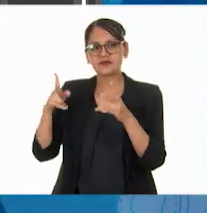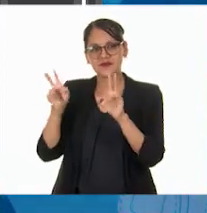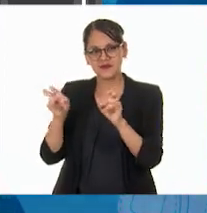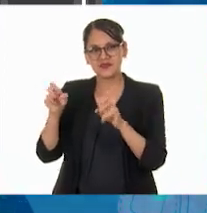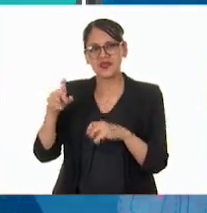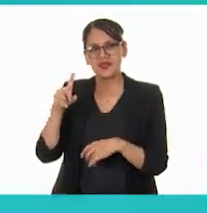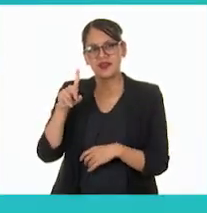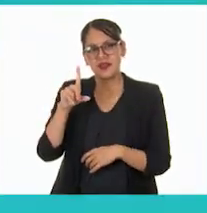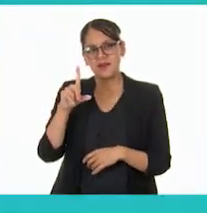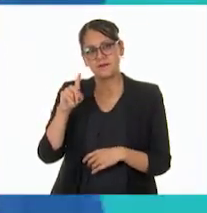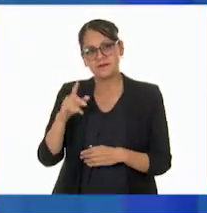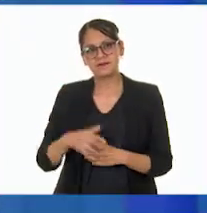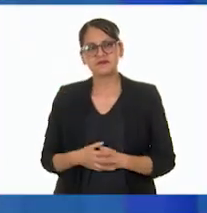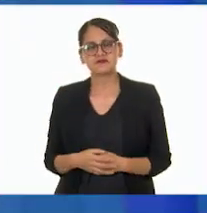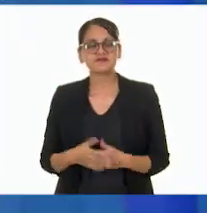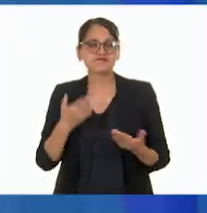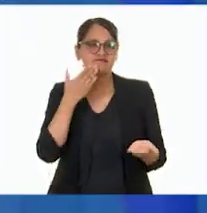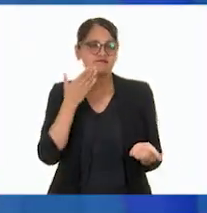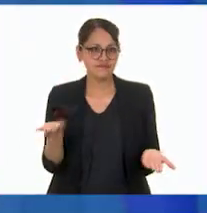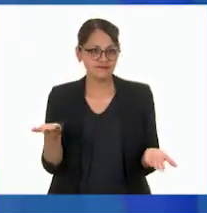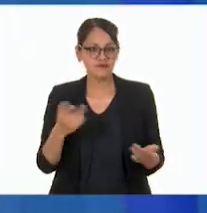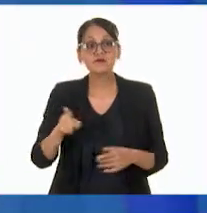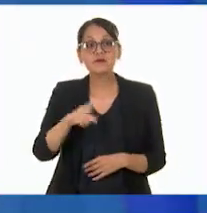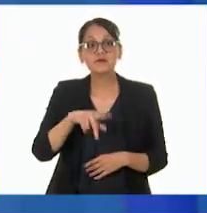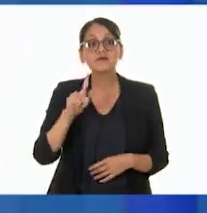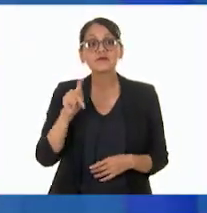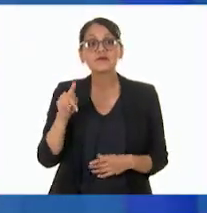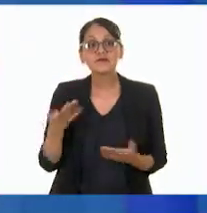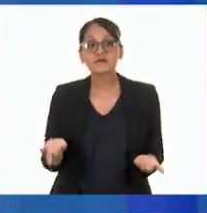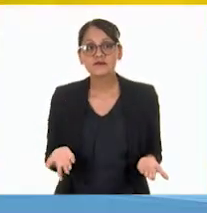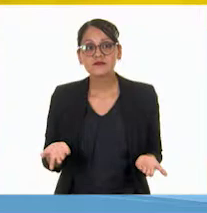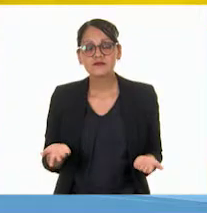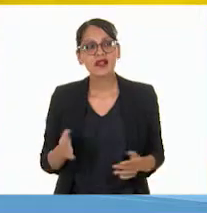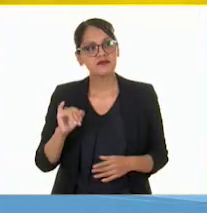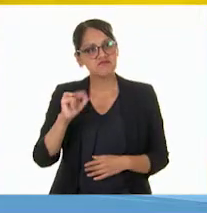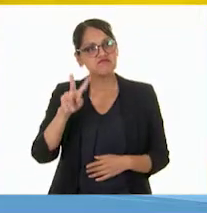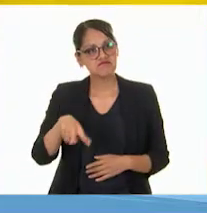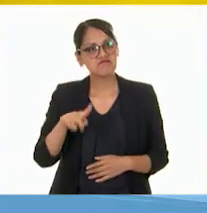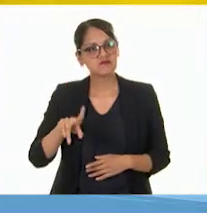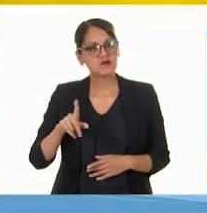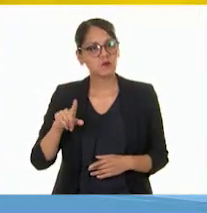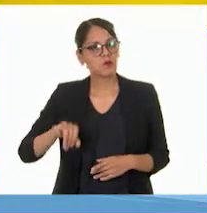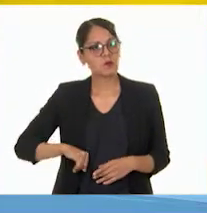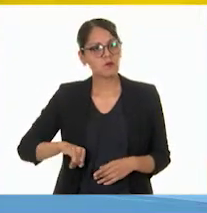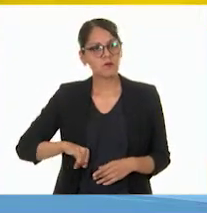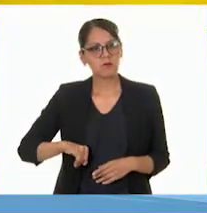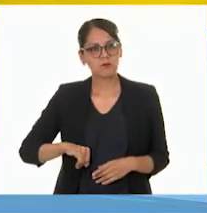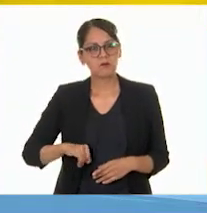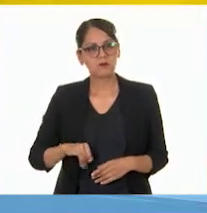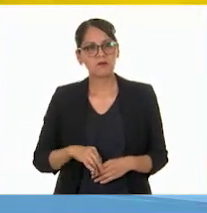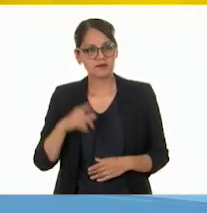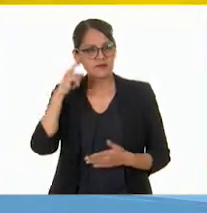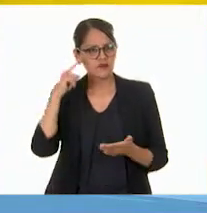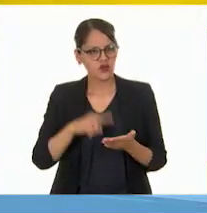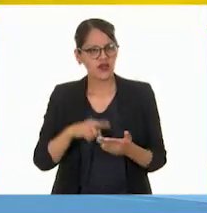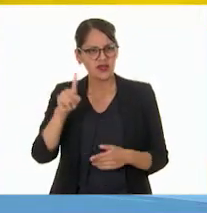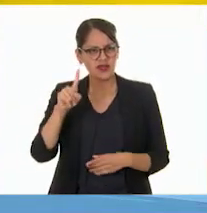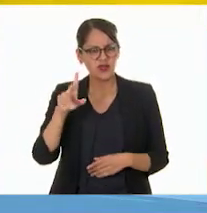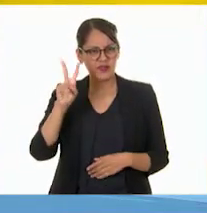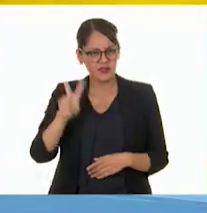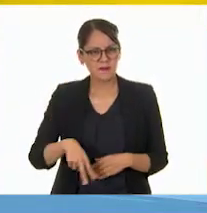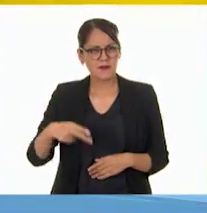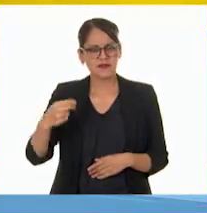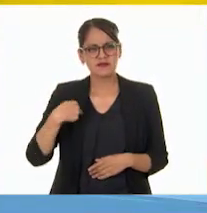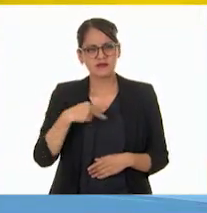Blanca Barba. Y bien, ¿qué te pareció, Jenny? Sin duda, muy interesante, maestra. Me parece que es un